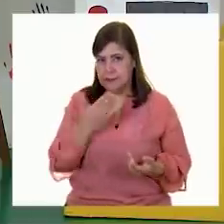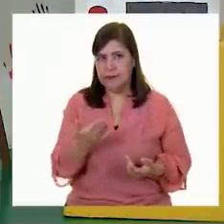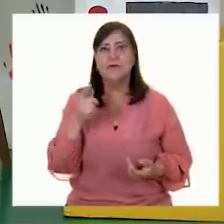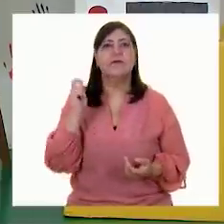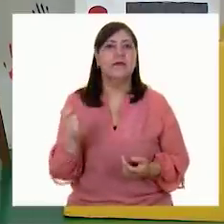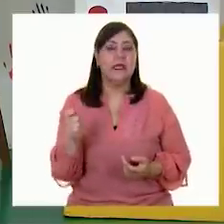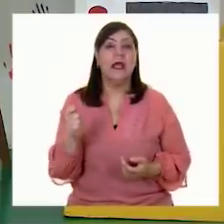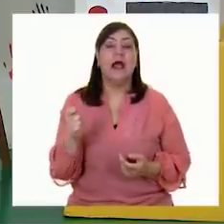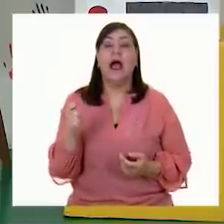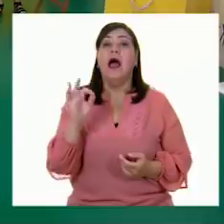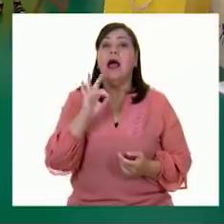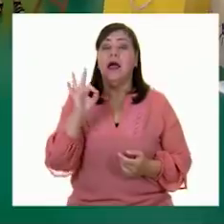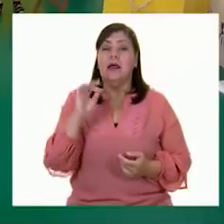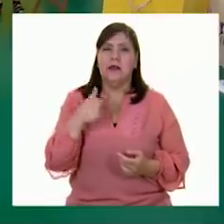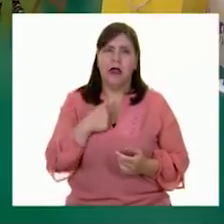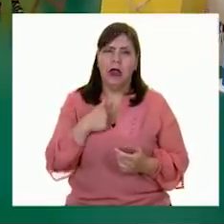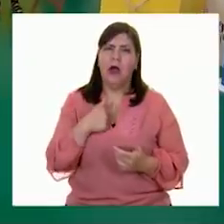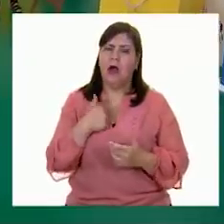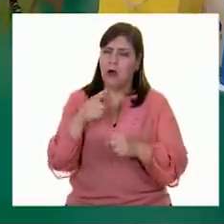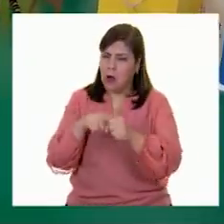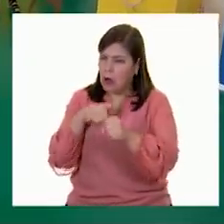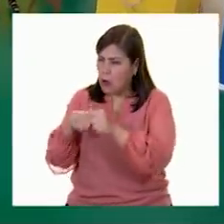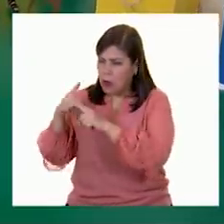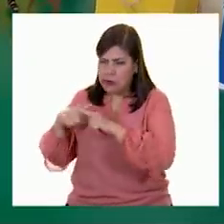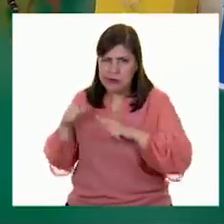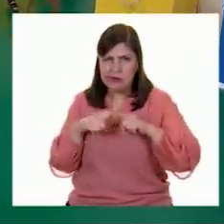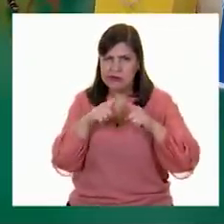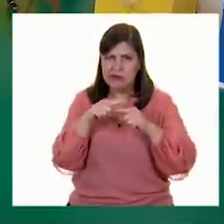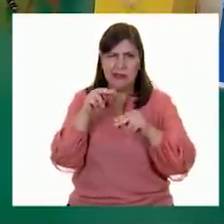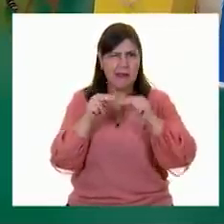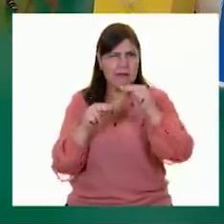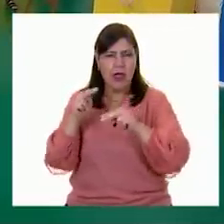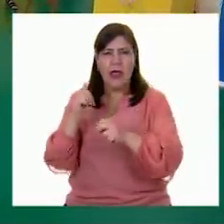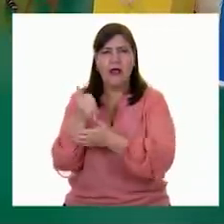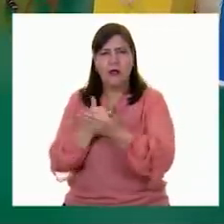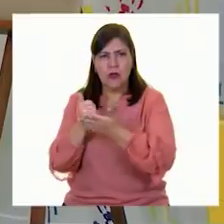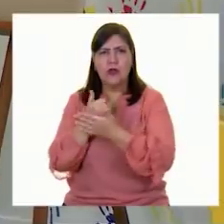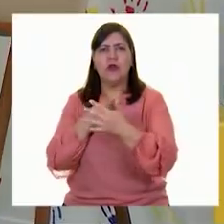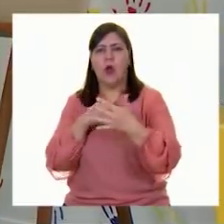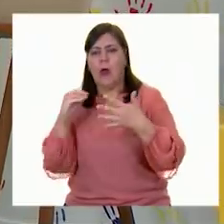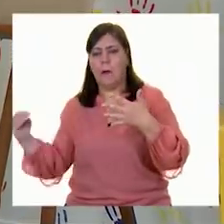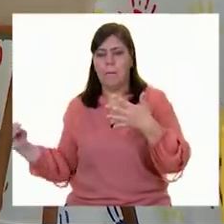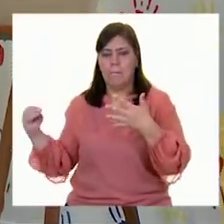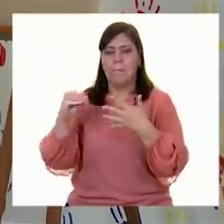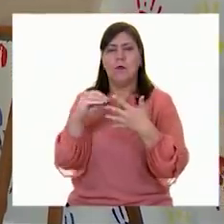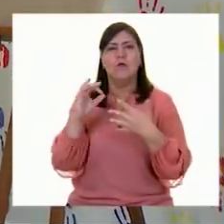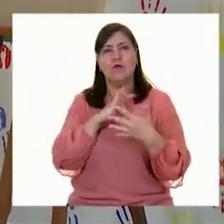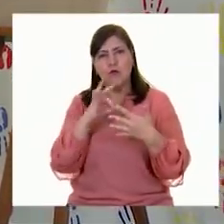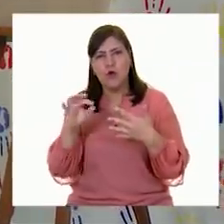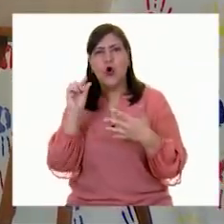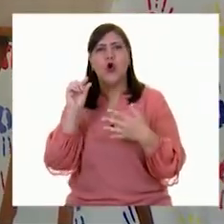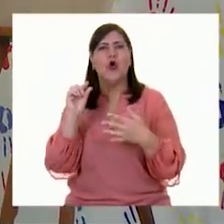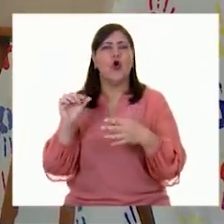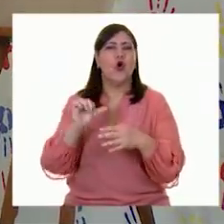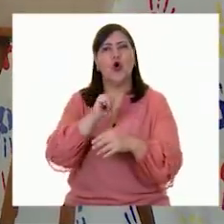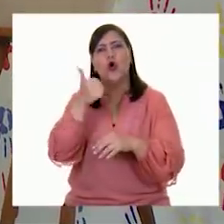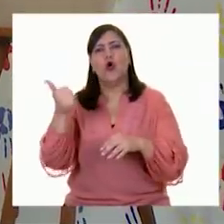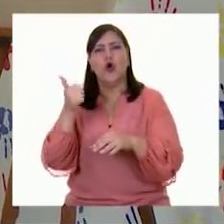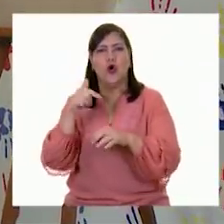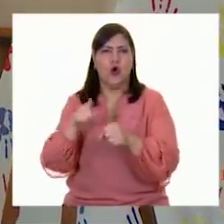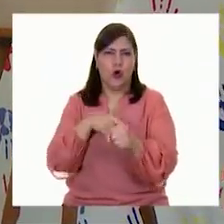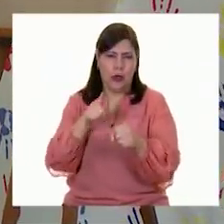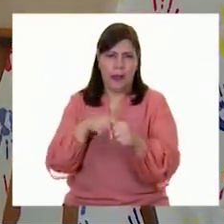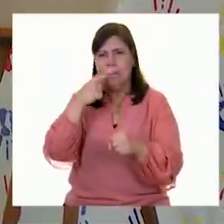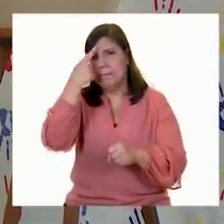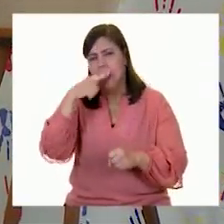de obtener diferentes tonalidades de azul, puedo introducir otro color que representa un cambio y lo que